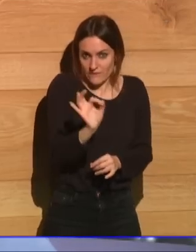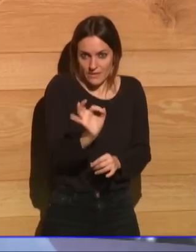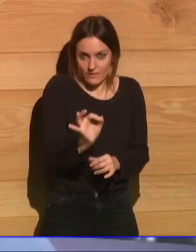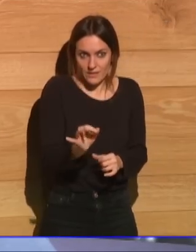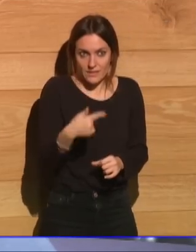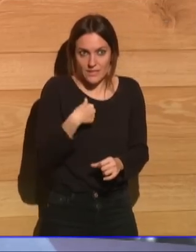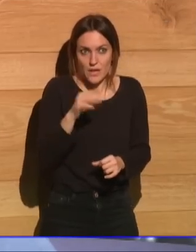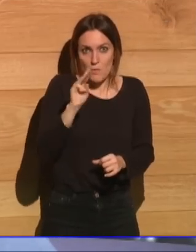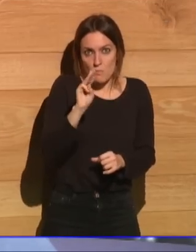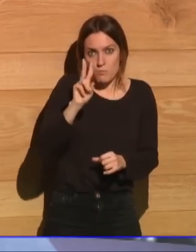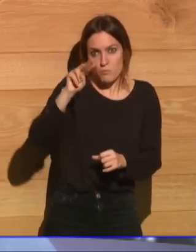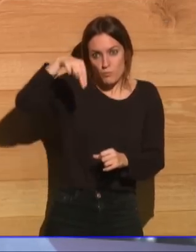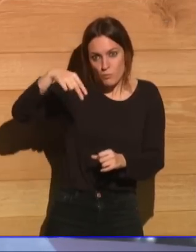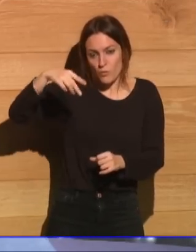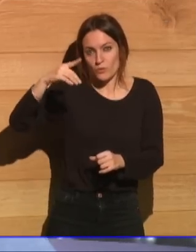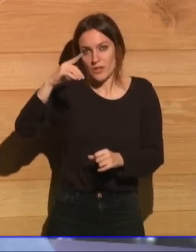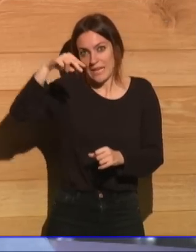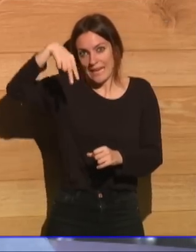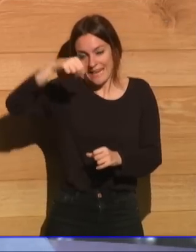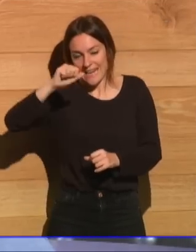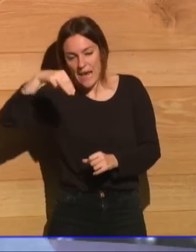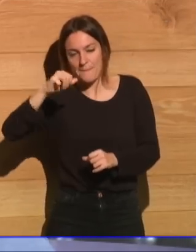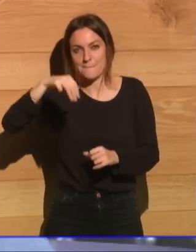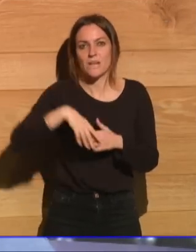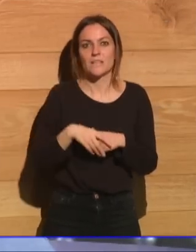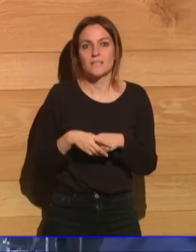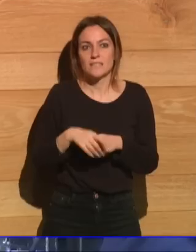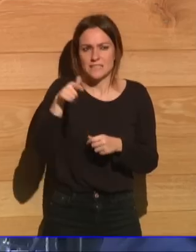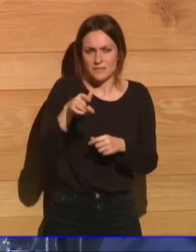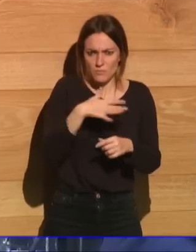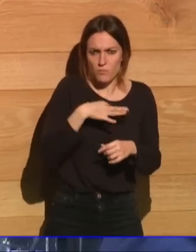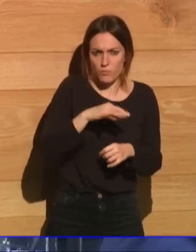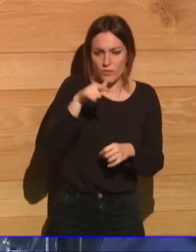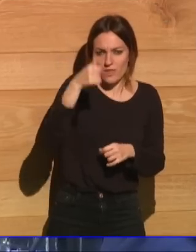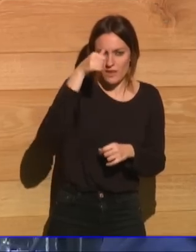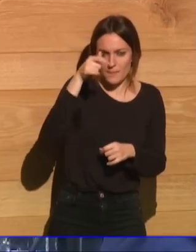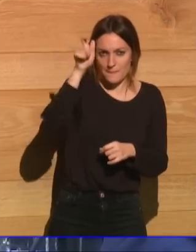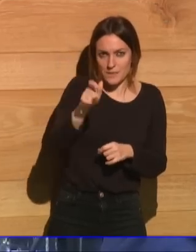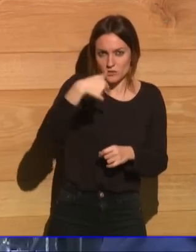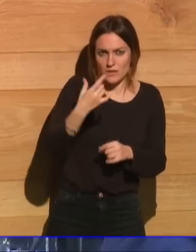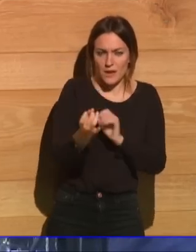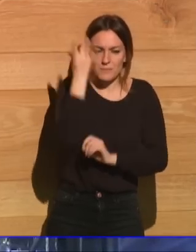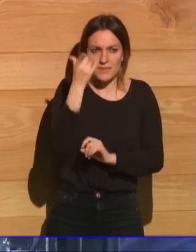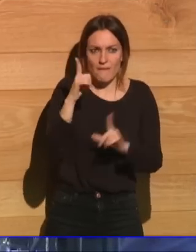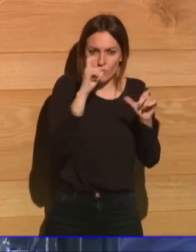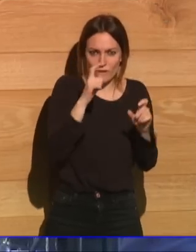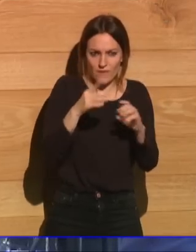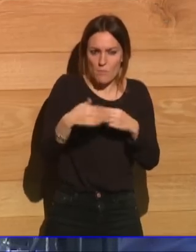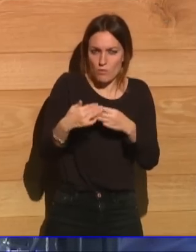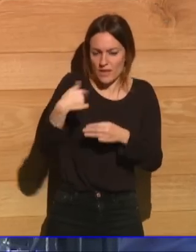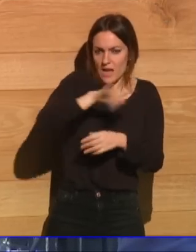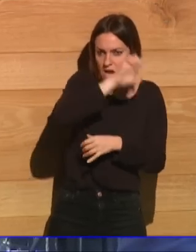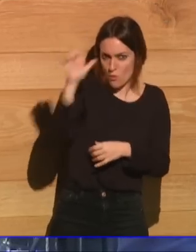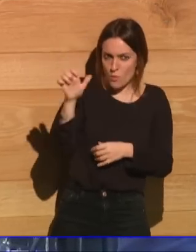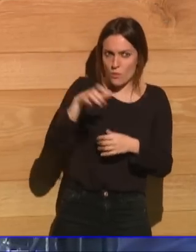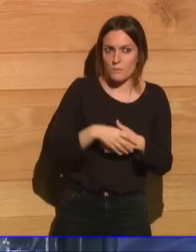sale Putnam, es Putnam, David Putnam. Claro Es que sí. es probablemente el tío que inventó la fotografía moderna en Europa, porque Reuters